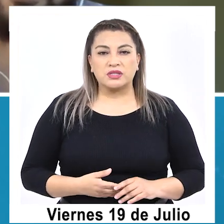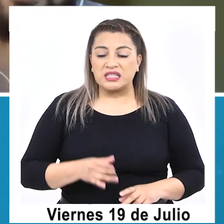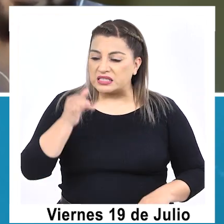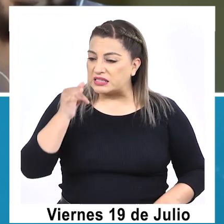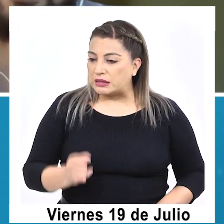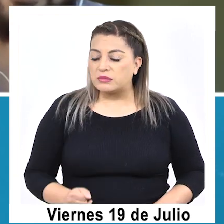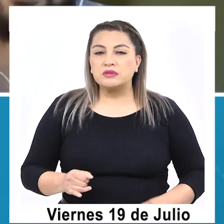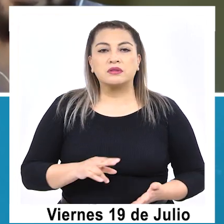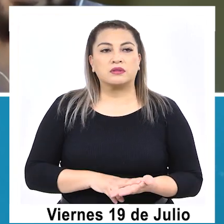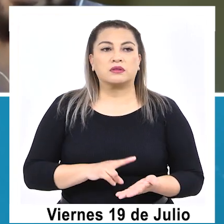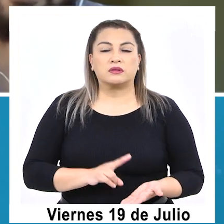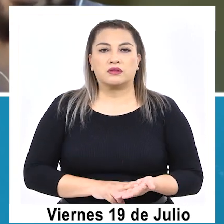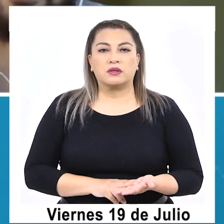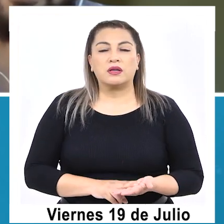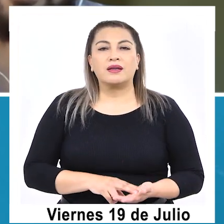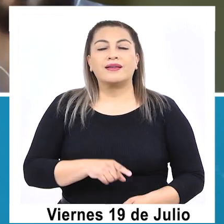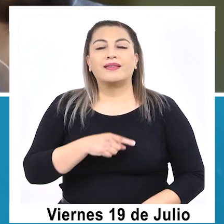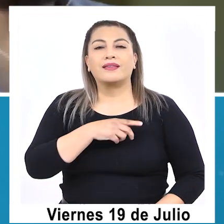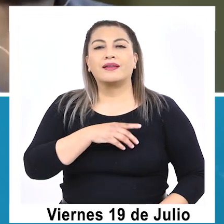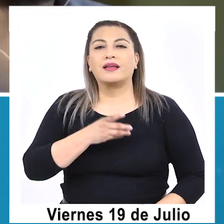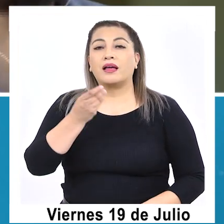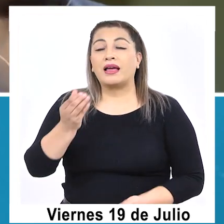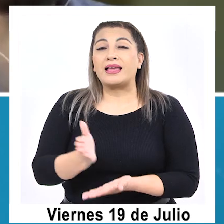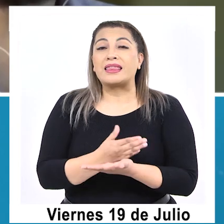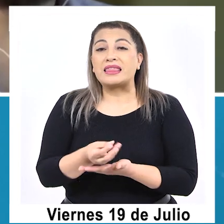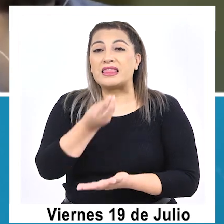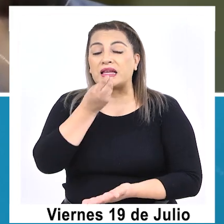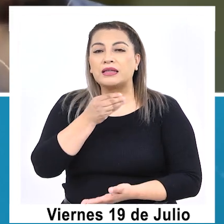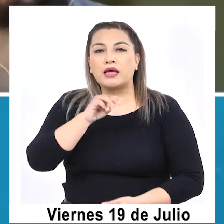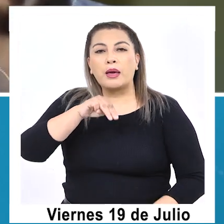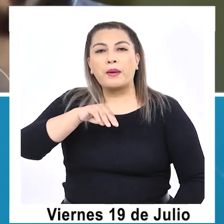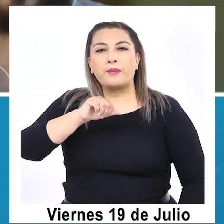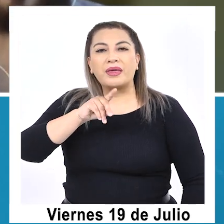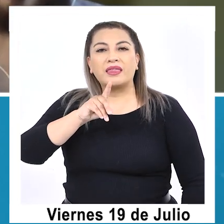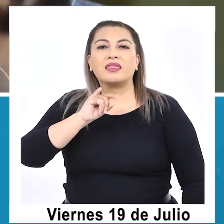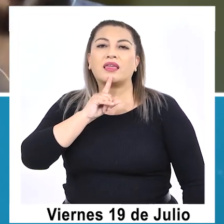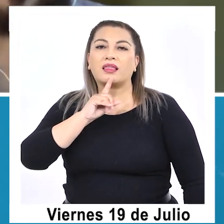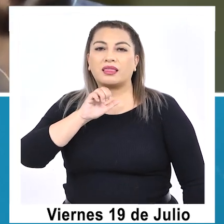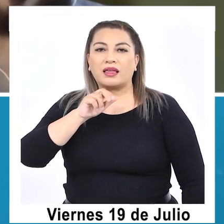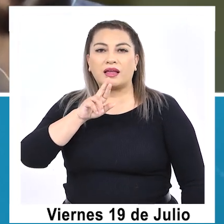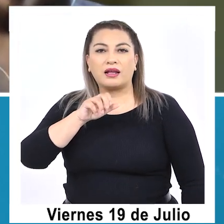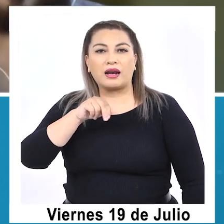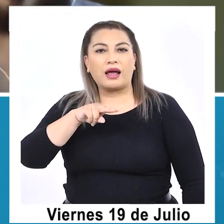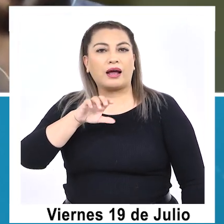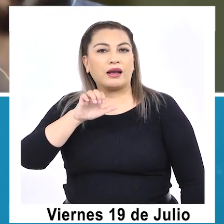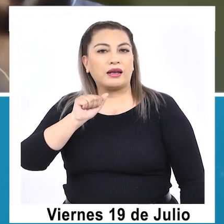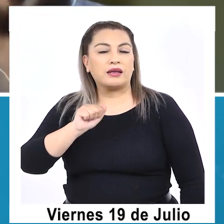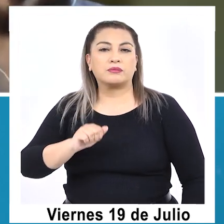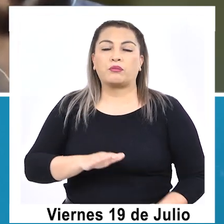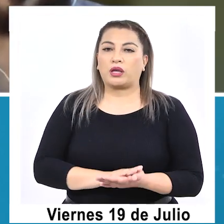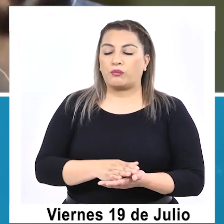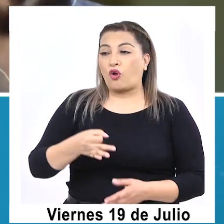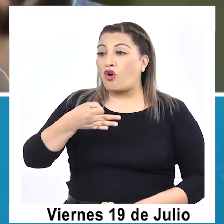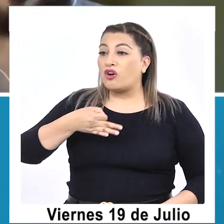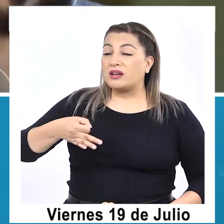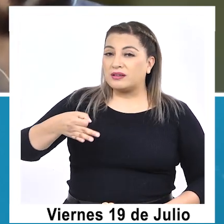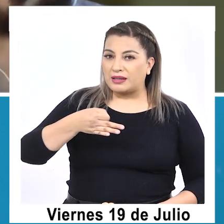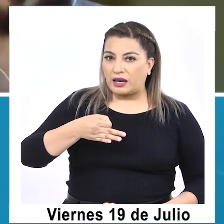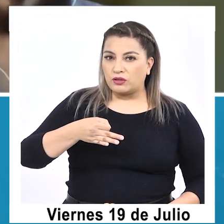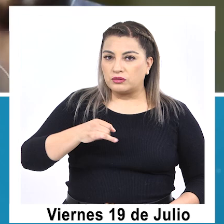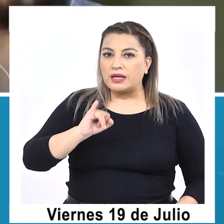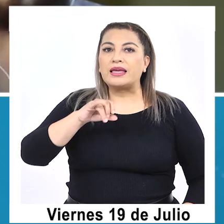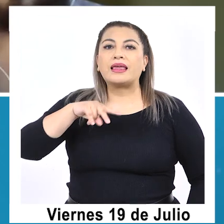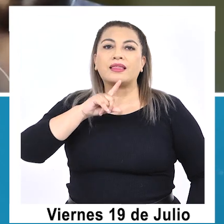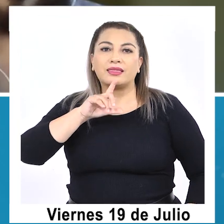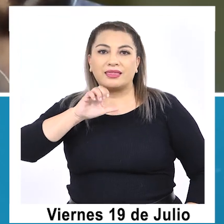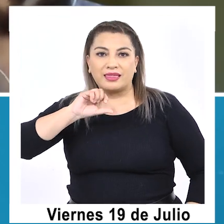por ejemplo, es la dieta mediterránea. Y esta dieta incorpora todo lo que yo te menciono. Granos, pero integrales,